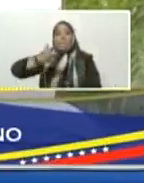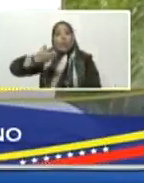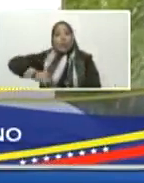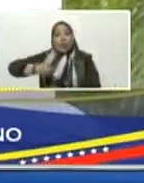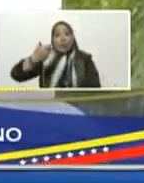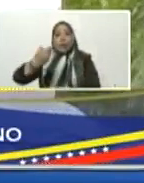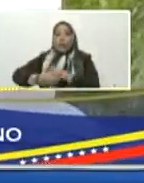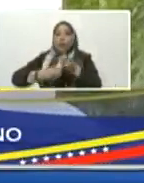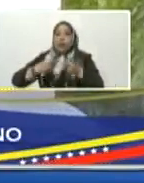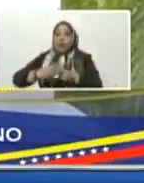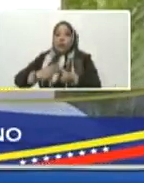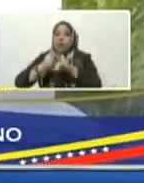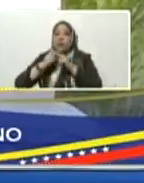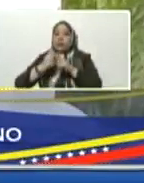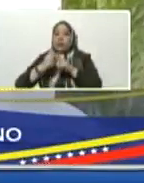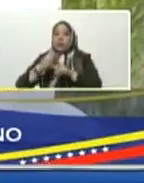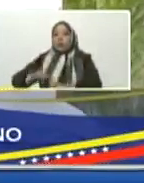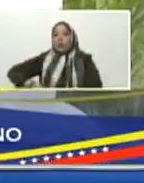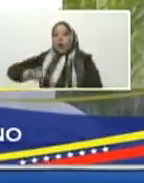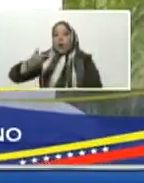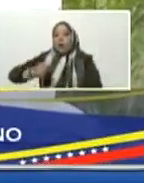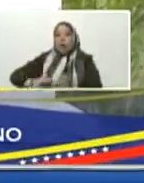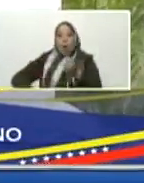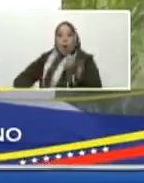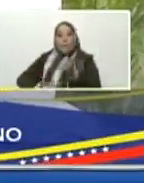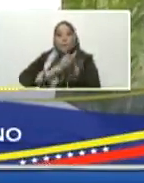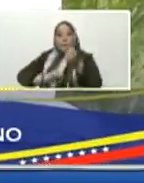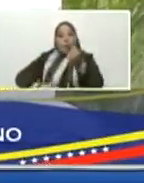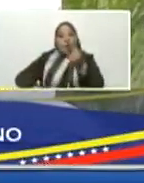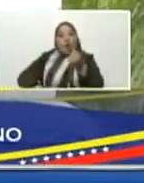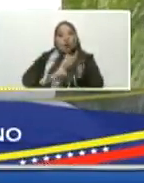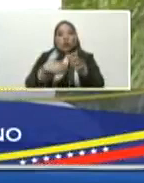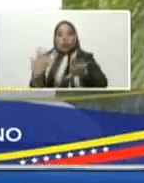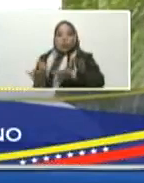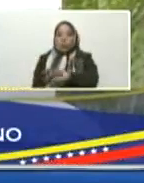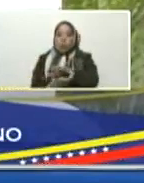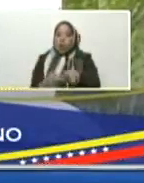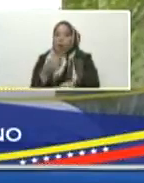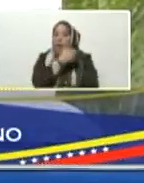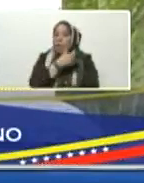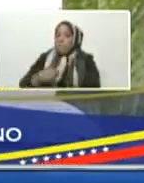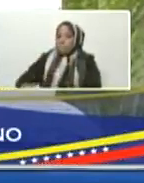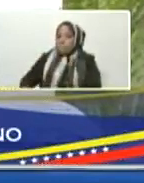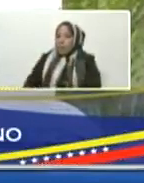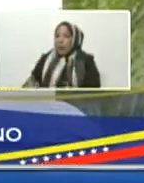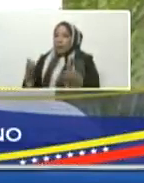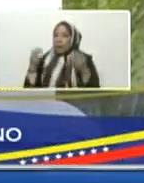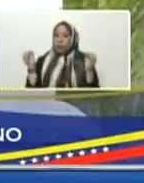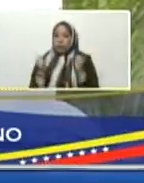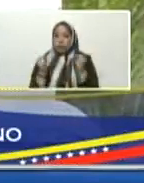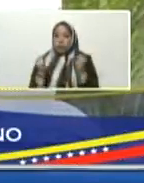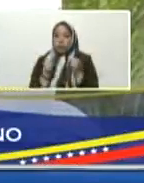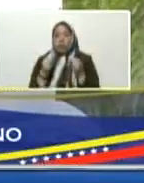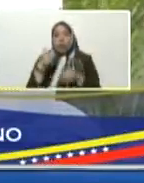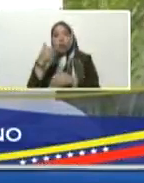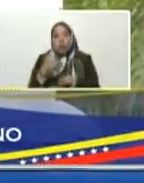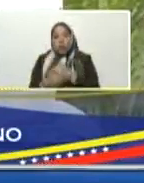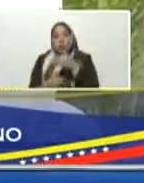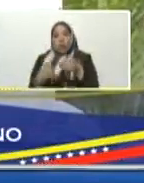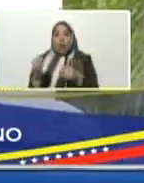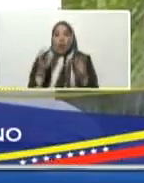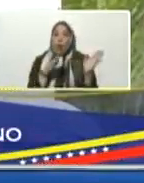que ha recibido, ¿verdad?, un gigantesco apoyo. Todo el tema de la climatización, presidente, más de 50 toneladas de